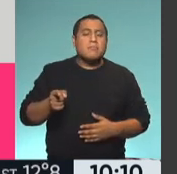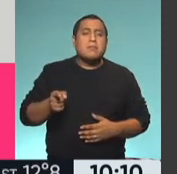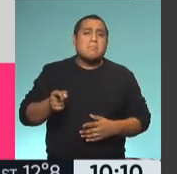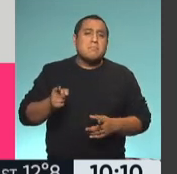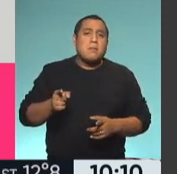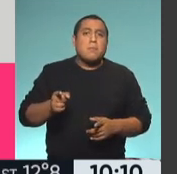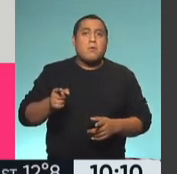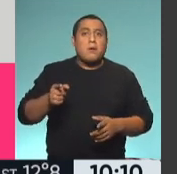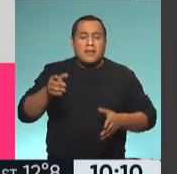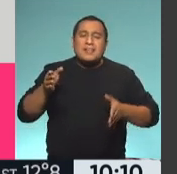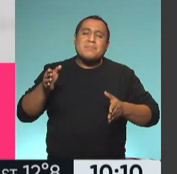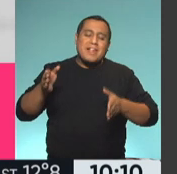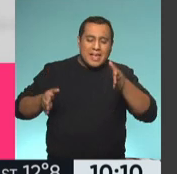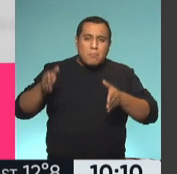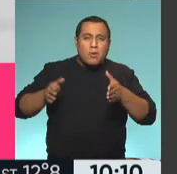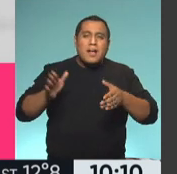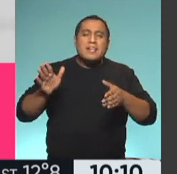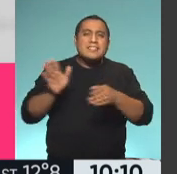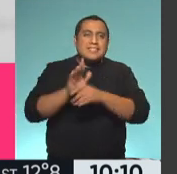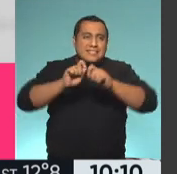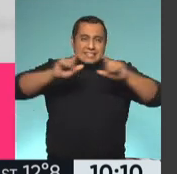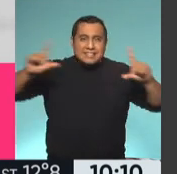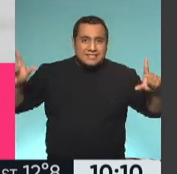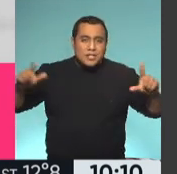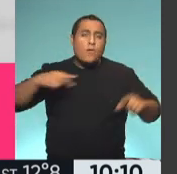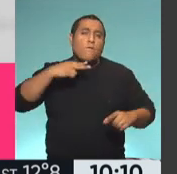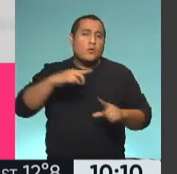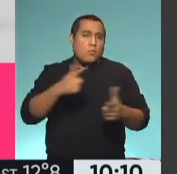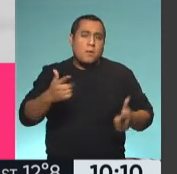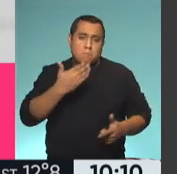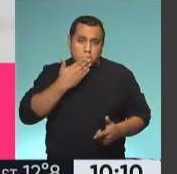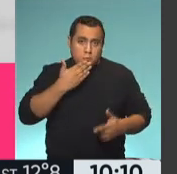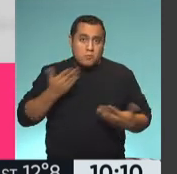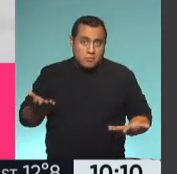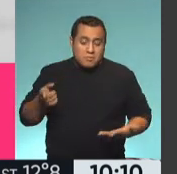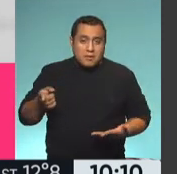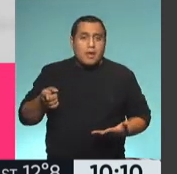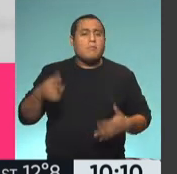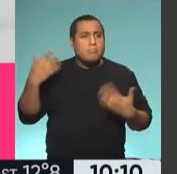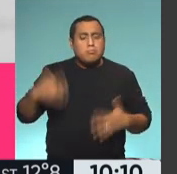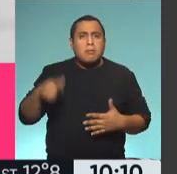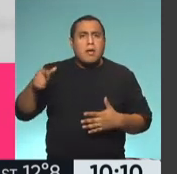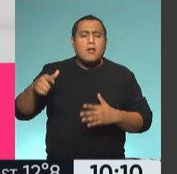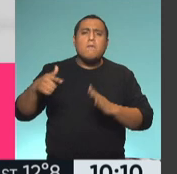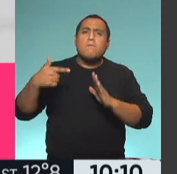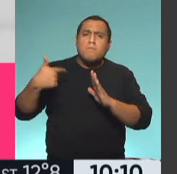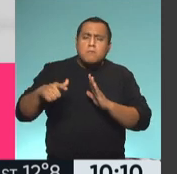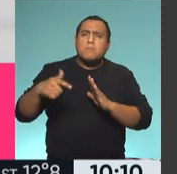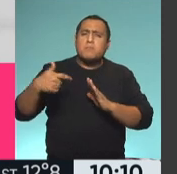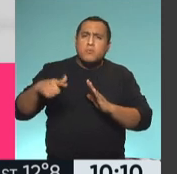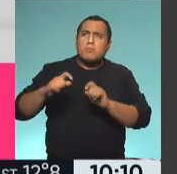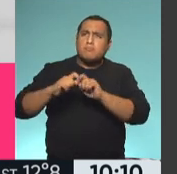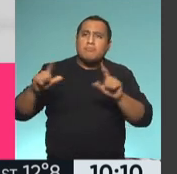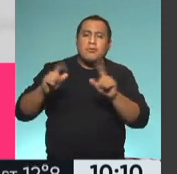cine mudo. Carlito fue protagonista de más de 70 cortos.